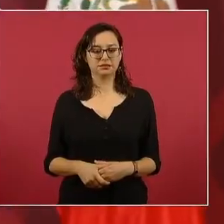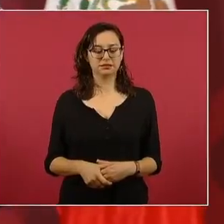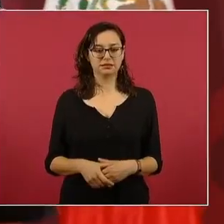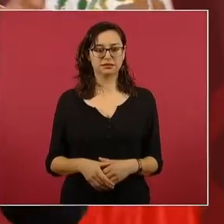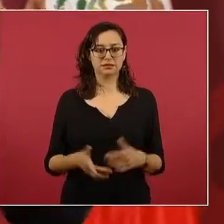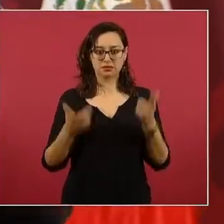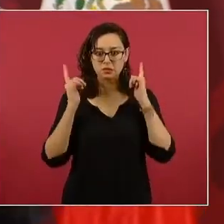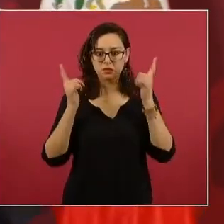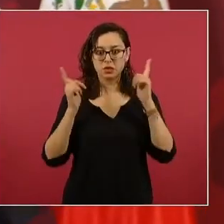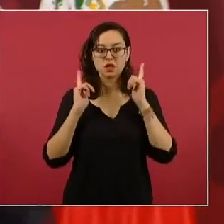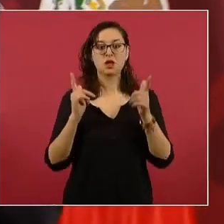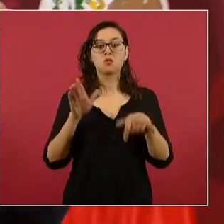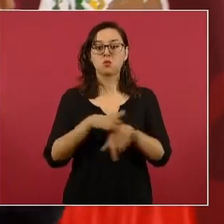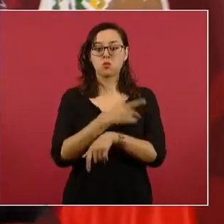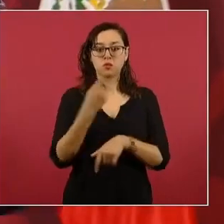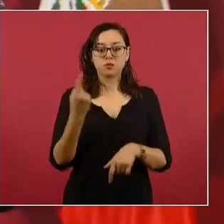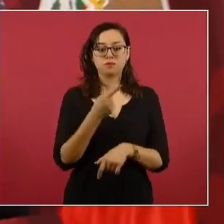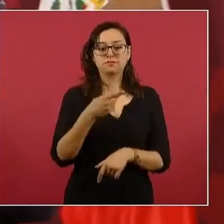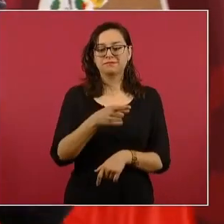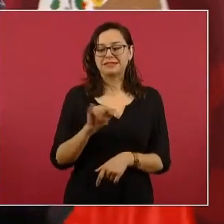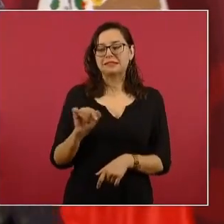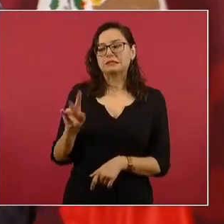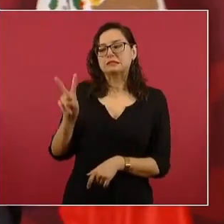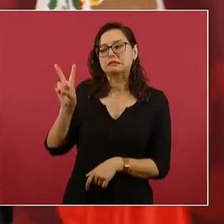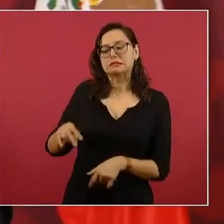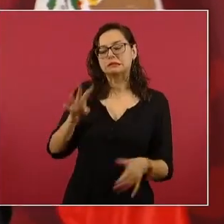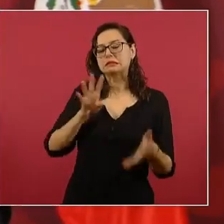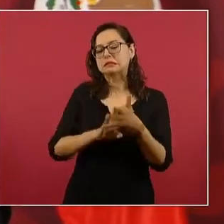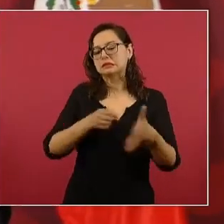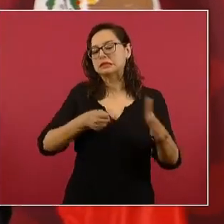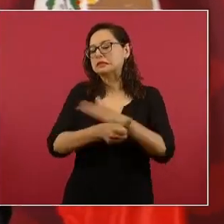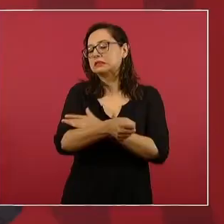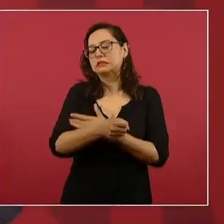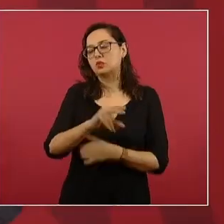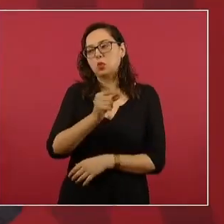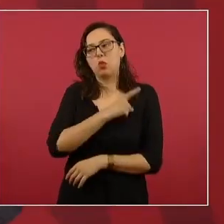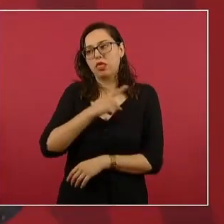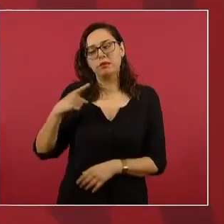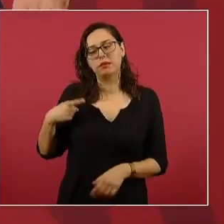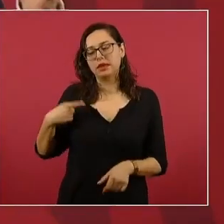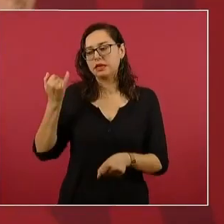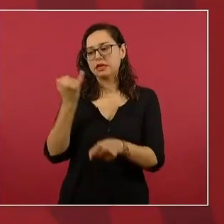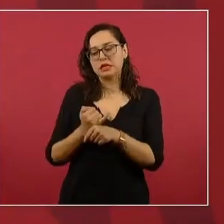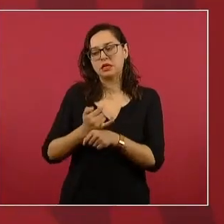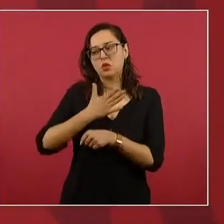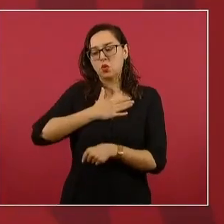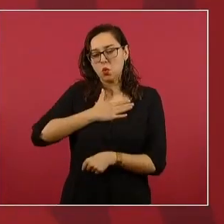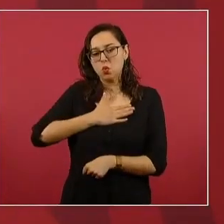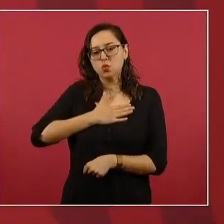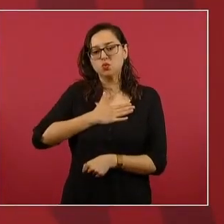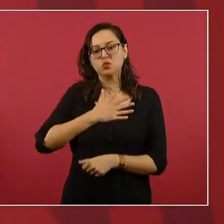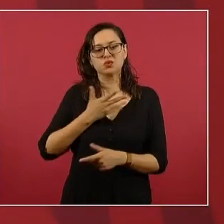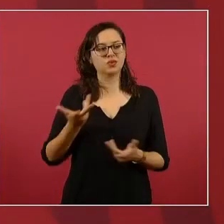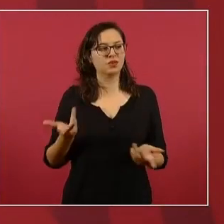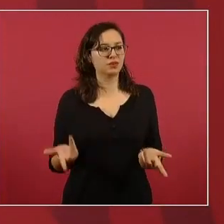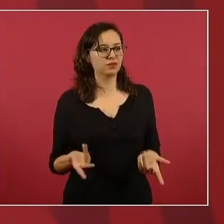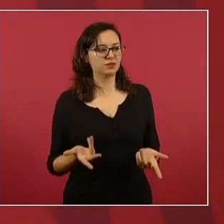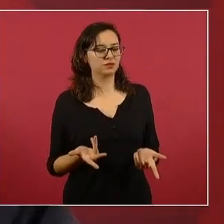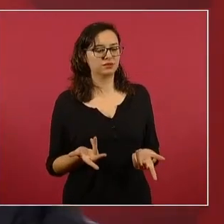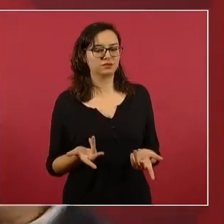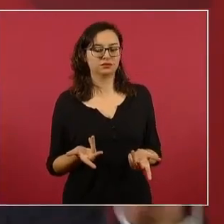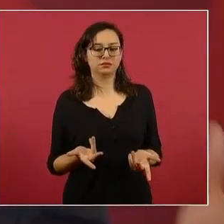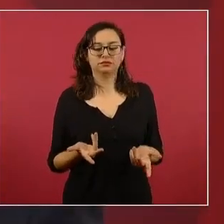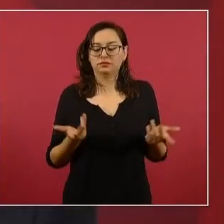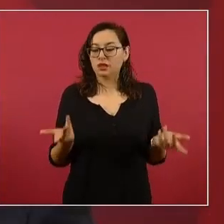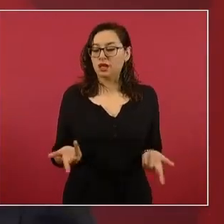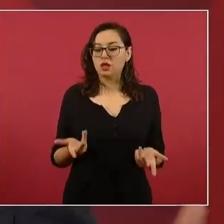porque aceptaron de que era una injusticia. O sea, no es solo la